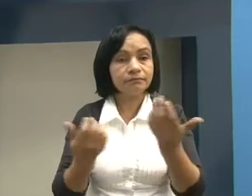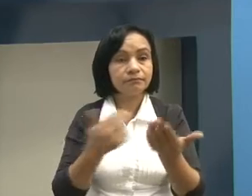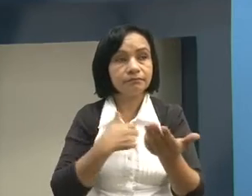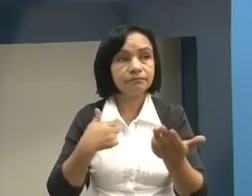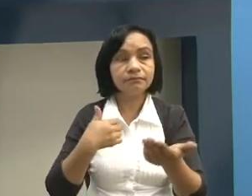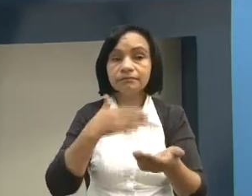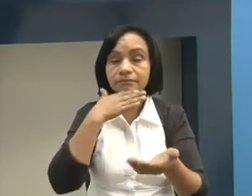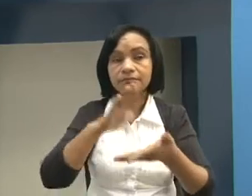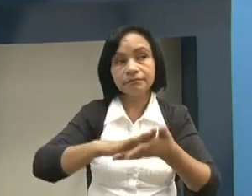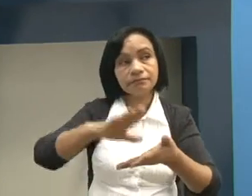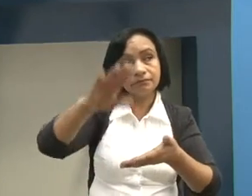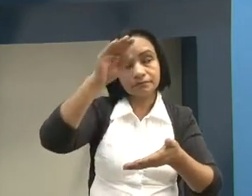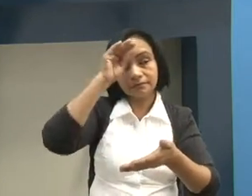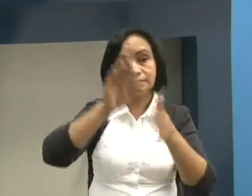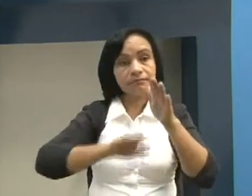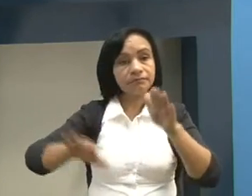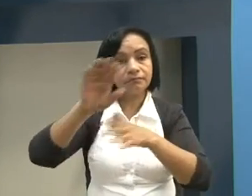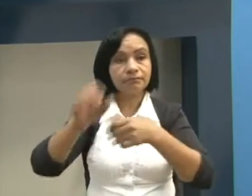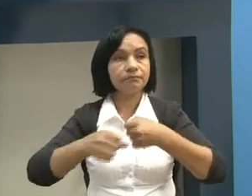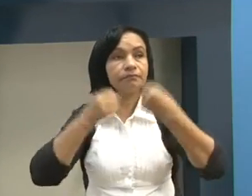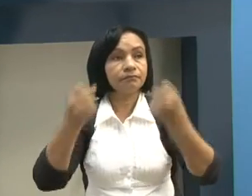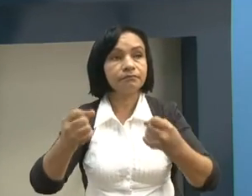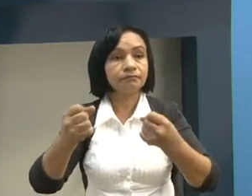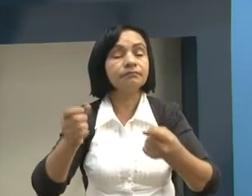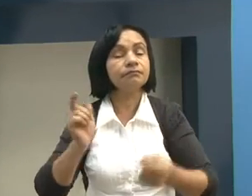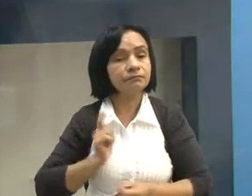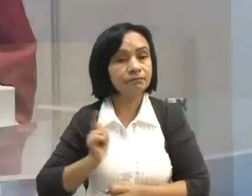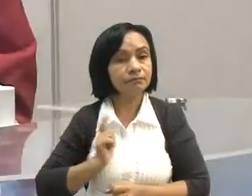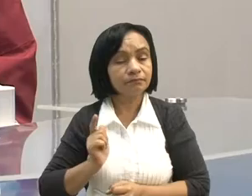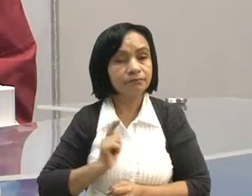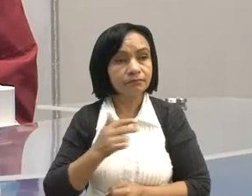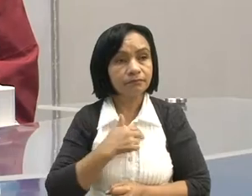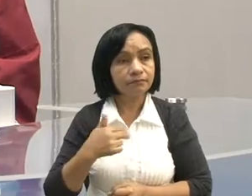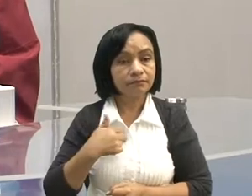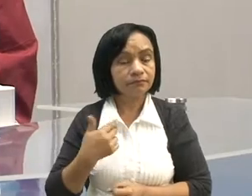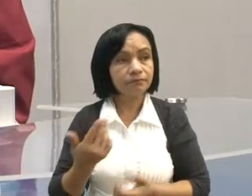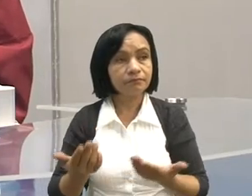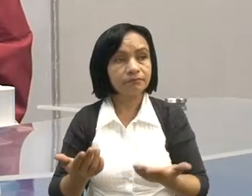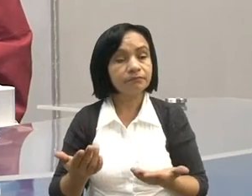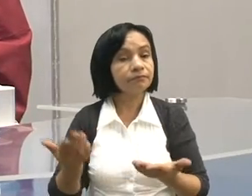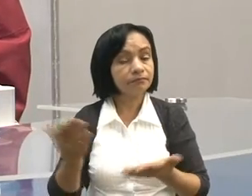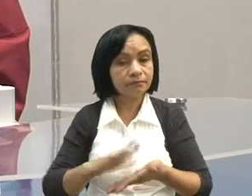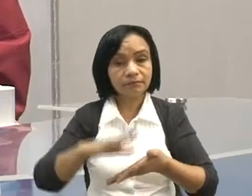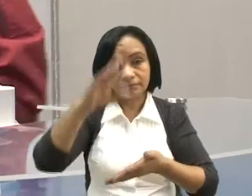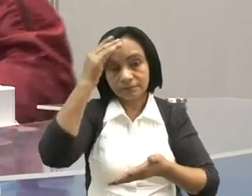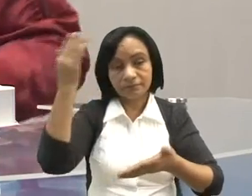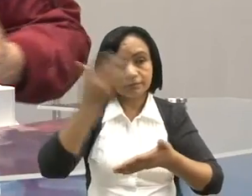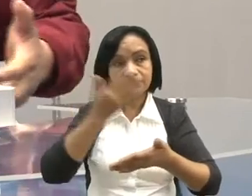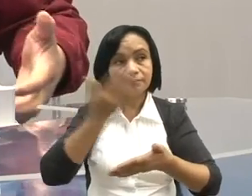tenemos aprendizaje más sólido. Pues podemos, siempre lo vamos a tener porque estamos para eso diseñados en nuestra preparación